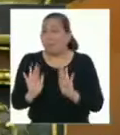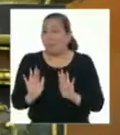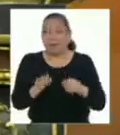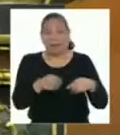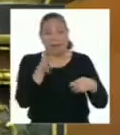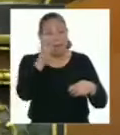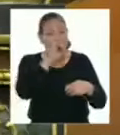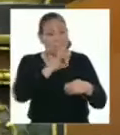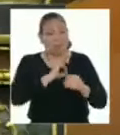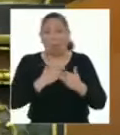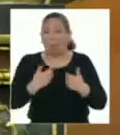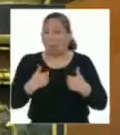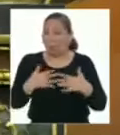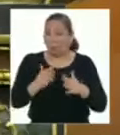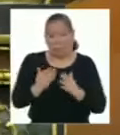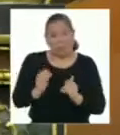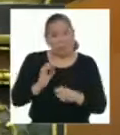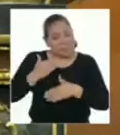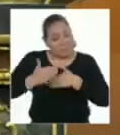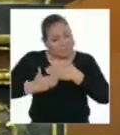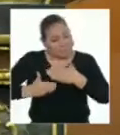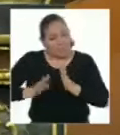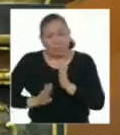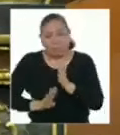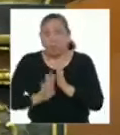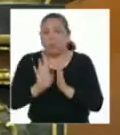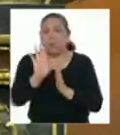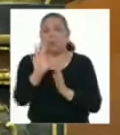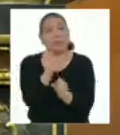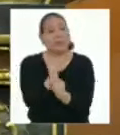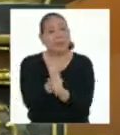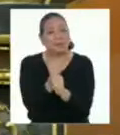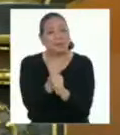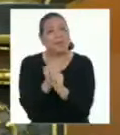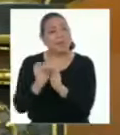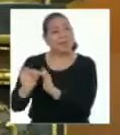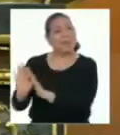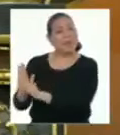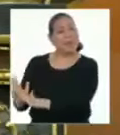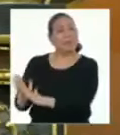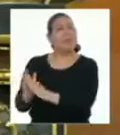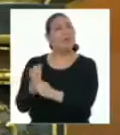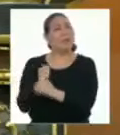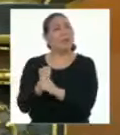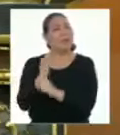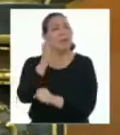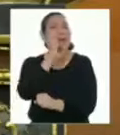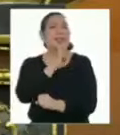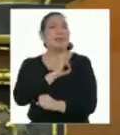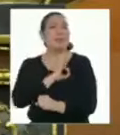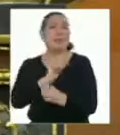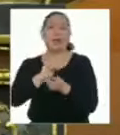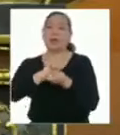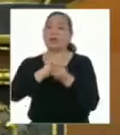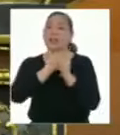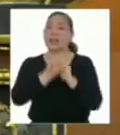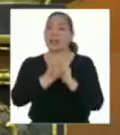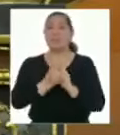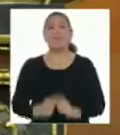es que dejamos que el Espíritu que mora en nosotros siga adelante su trabajo. dejemos trabajar al Espíritu que nos